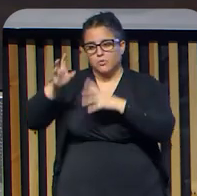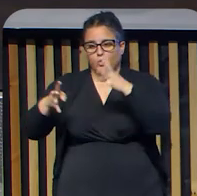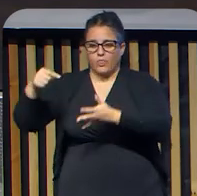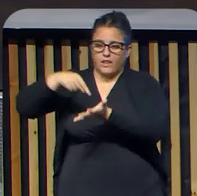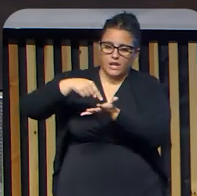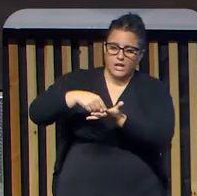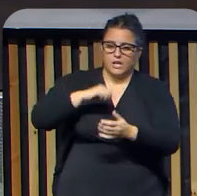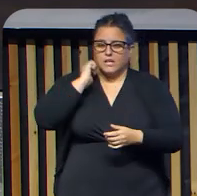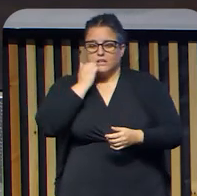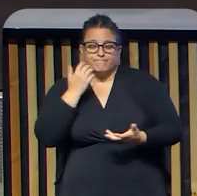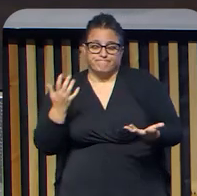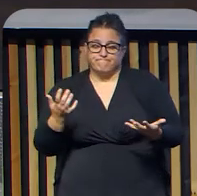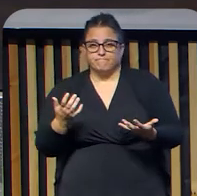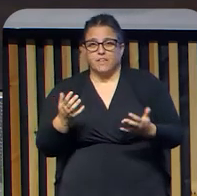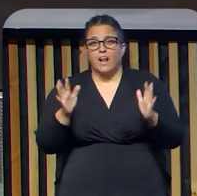en este sentido